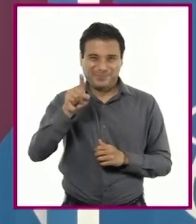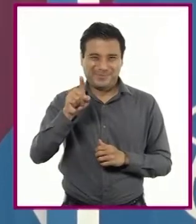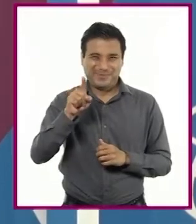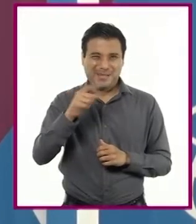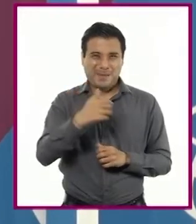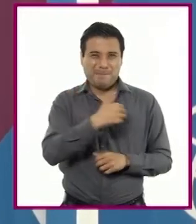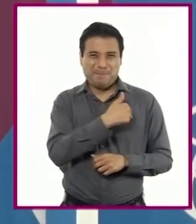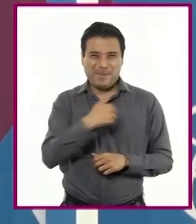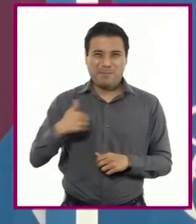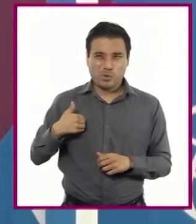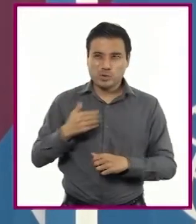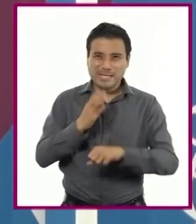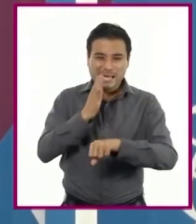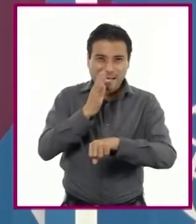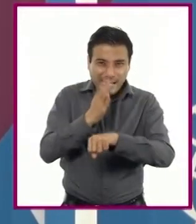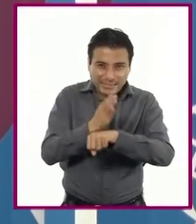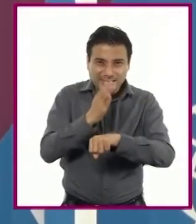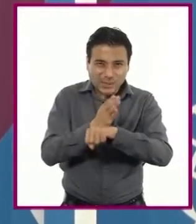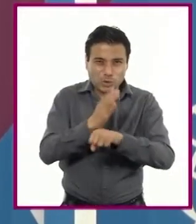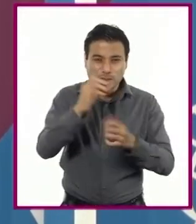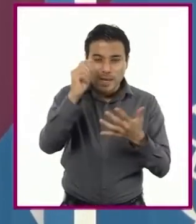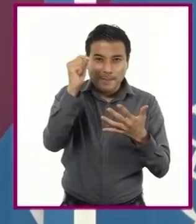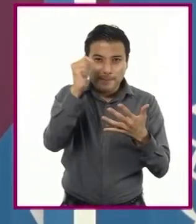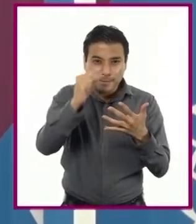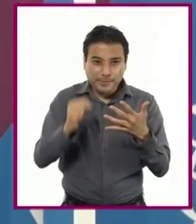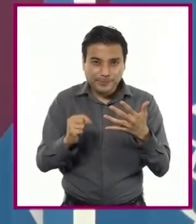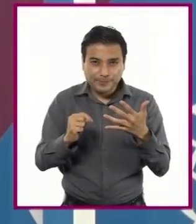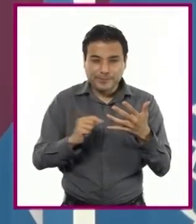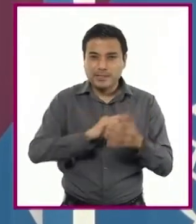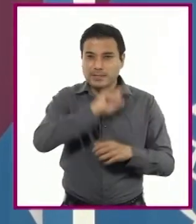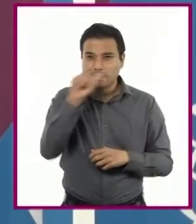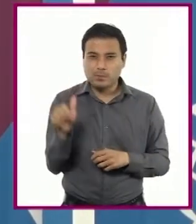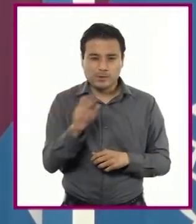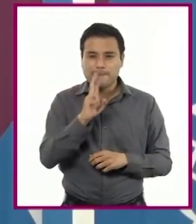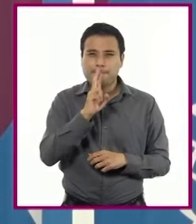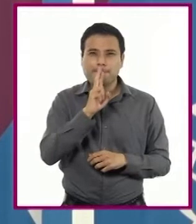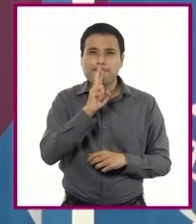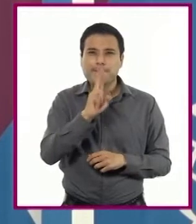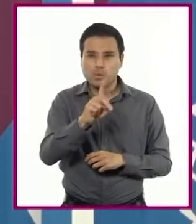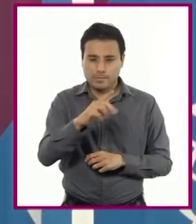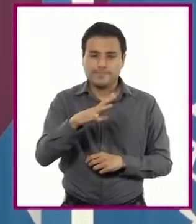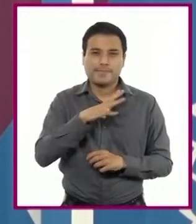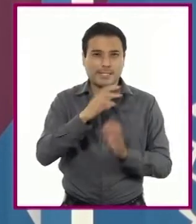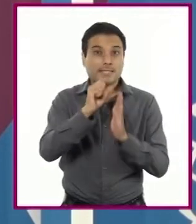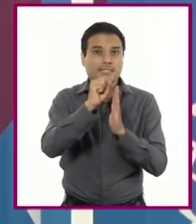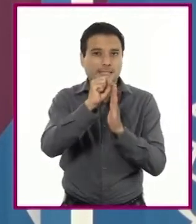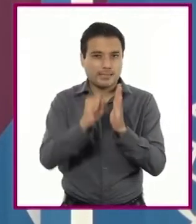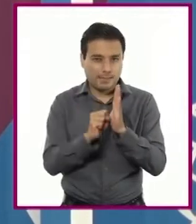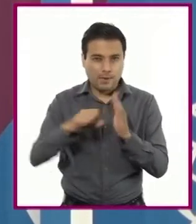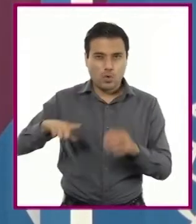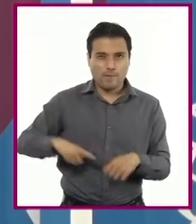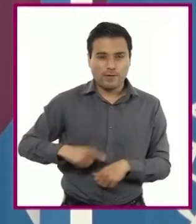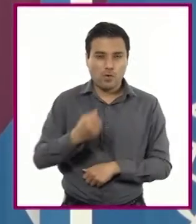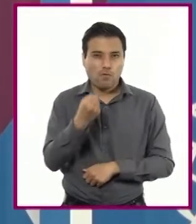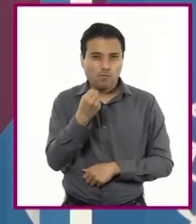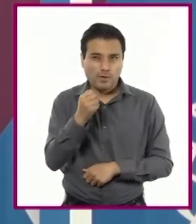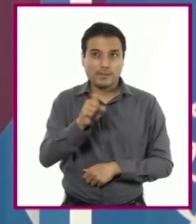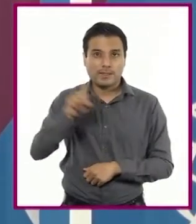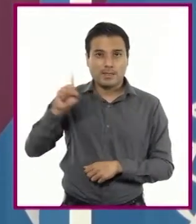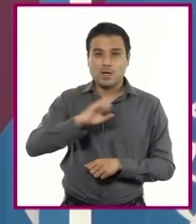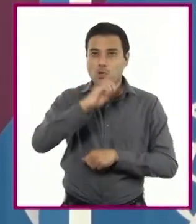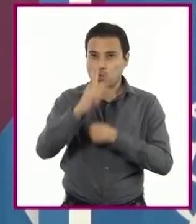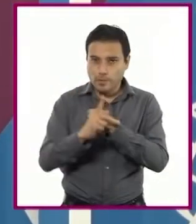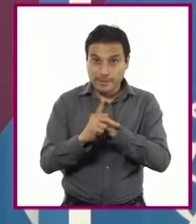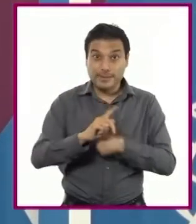Triple Alianza provocaron la consolidación de sistemas totalitarios en Europa que llevaron